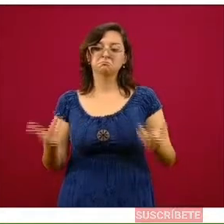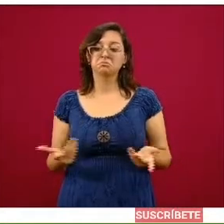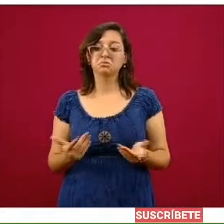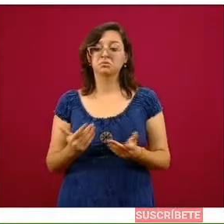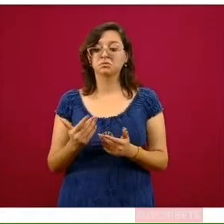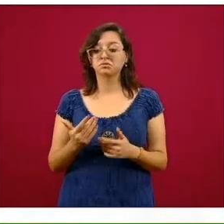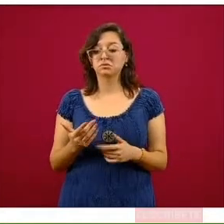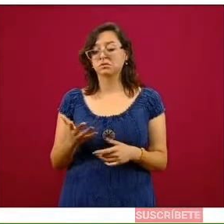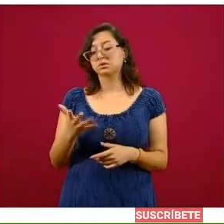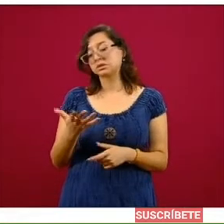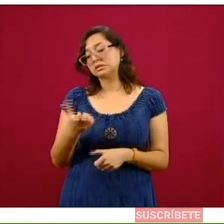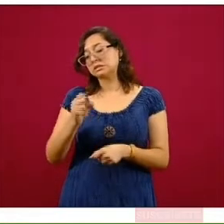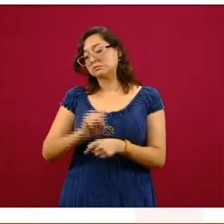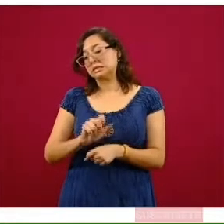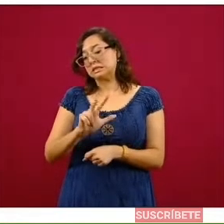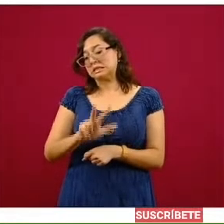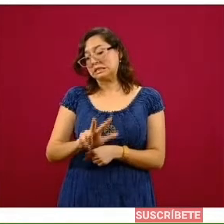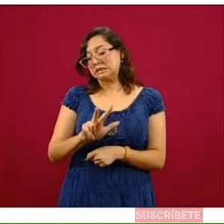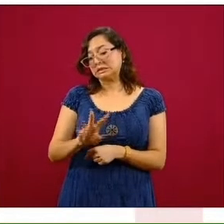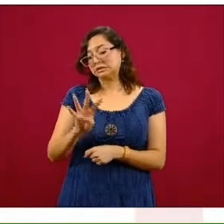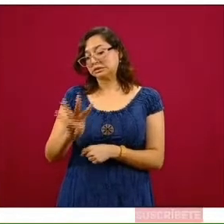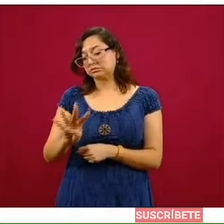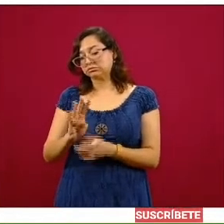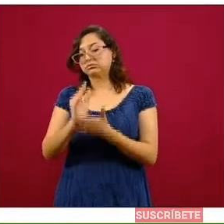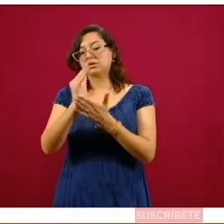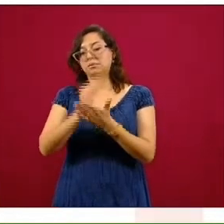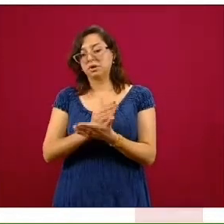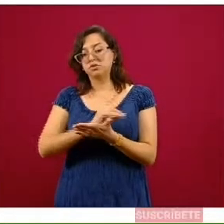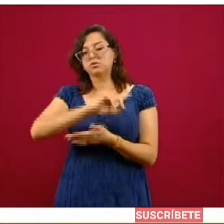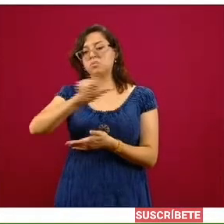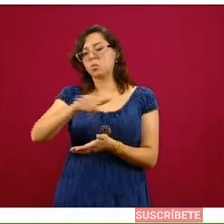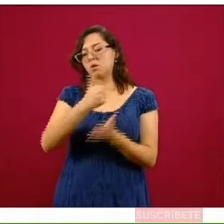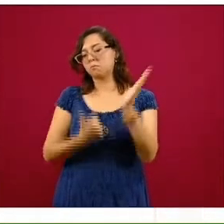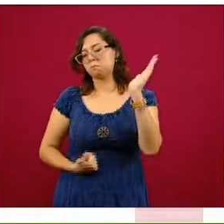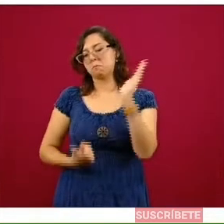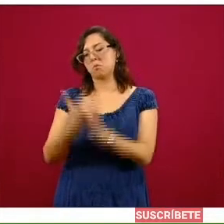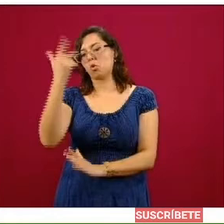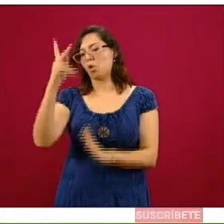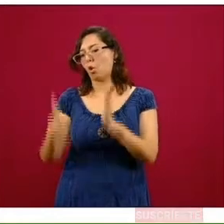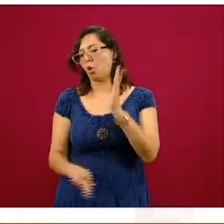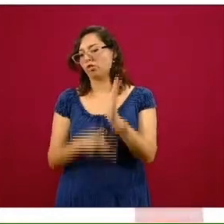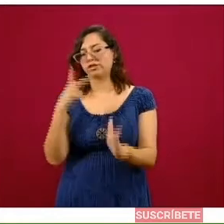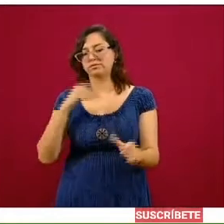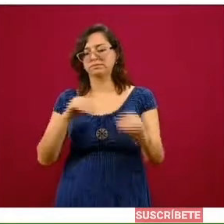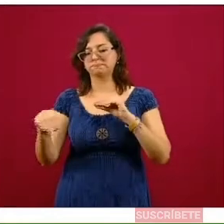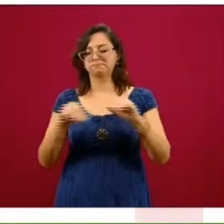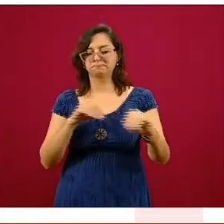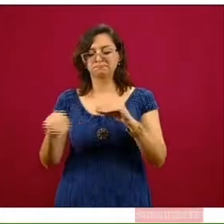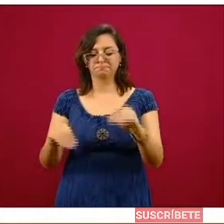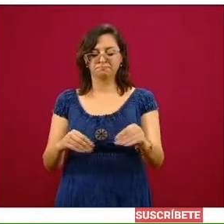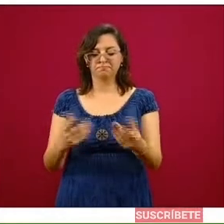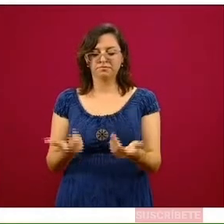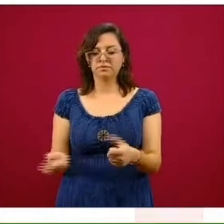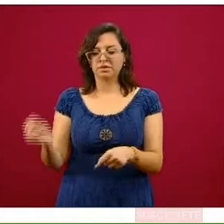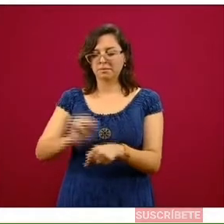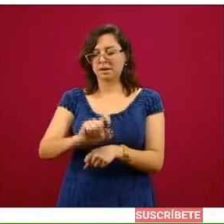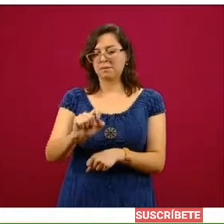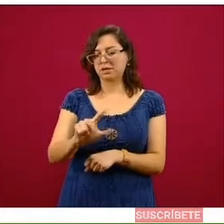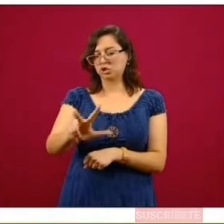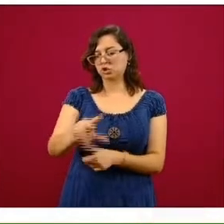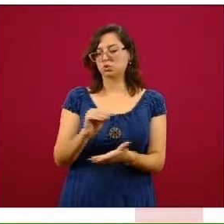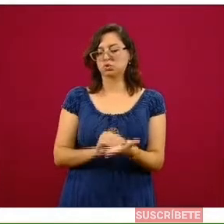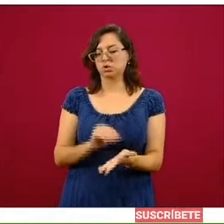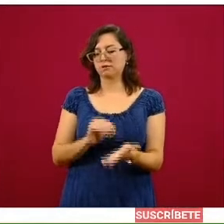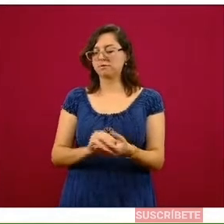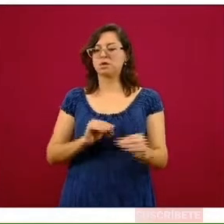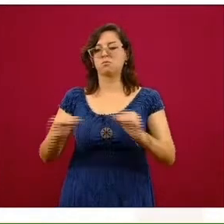se disminuyó allá por la semana 18-19, esta rápidamente se empieza a incrementar y cierra en la semana 28 todavía